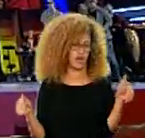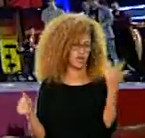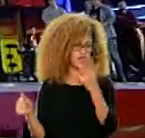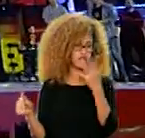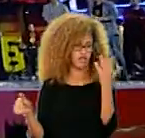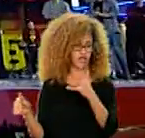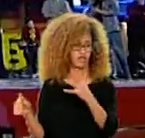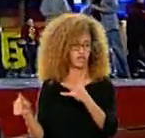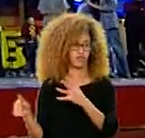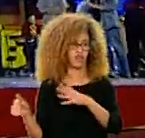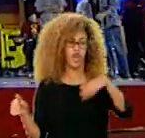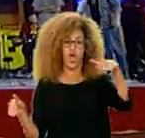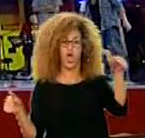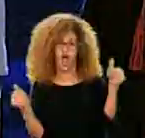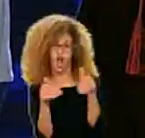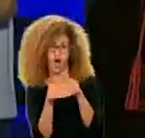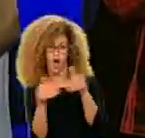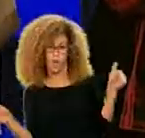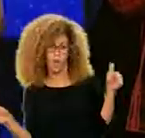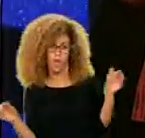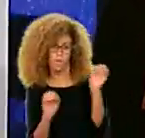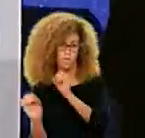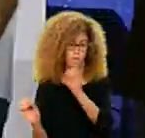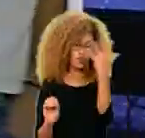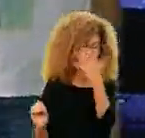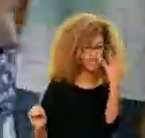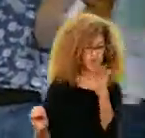¡Hey, hey! ¡Que el mejor pregonero fui yo!